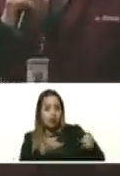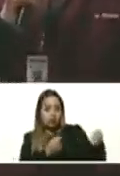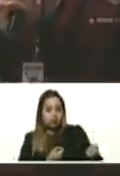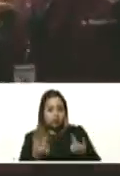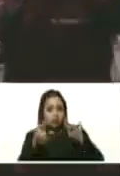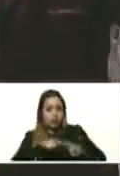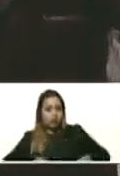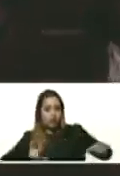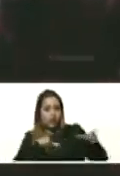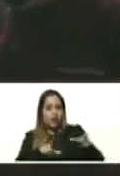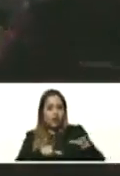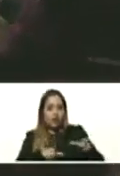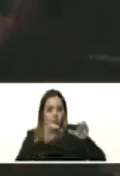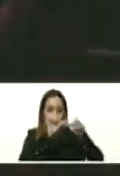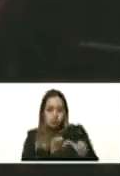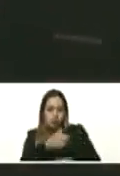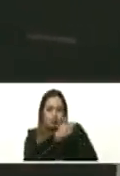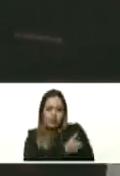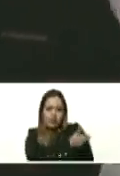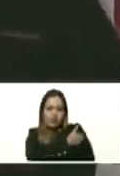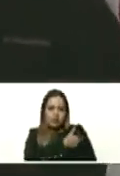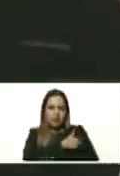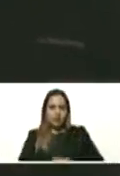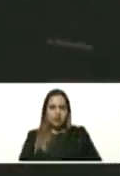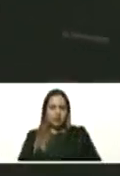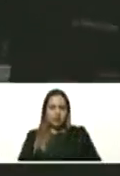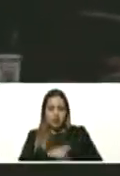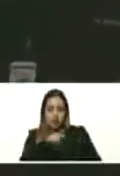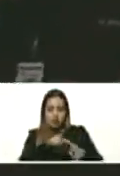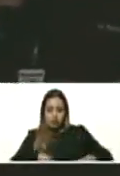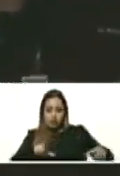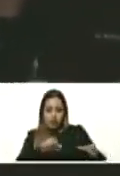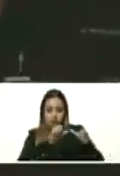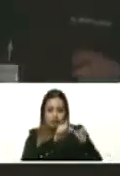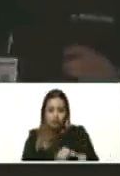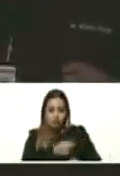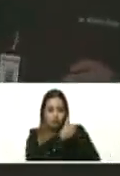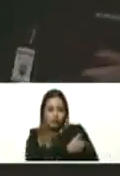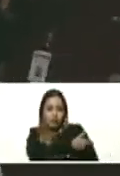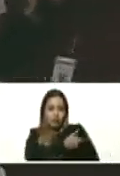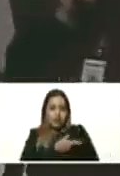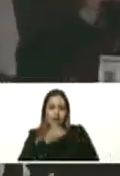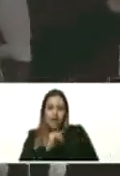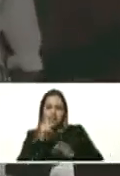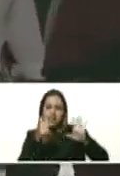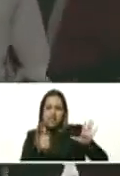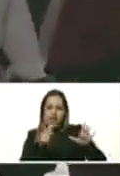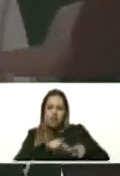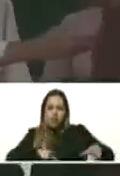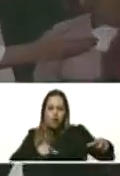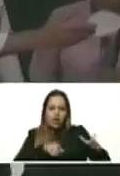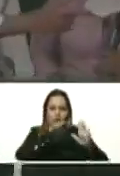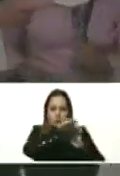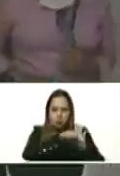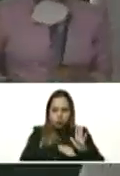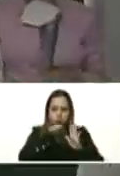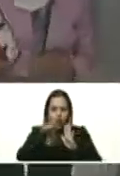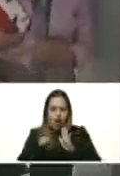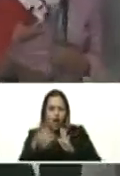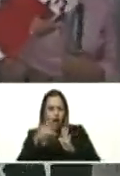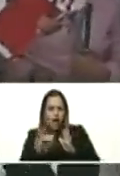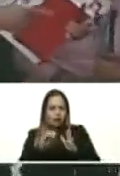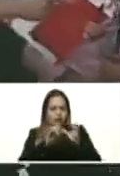que es el área de hospitalización. Esta área de hospitalización tiene 6 salas de hospitalización. Allá están, por